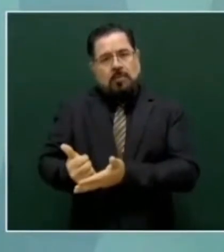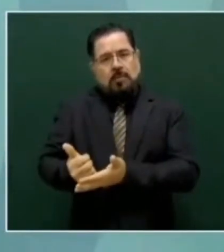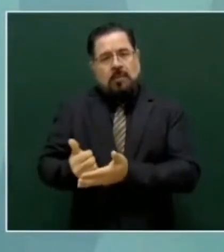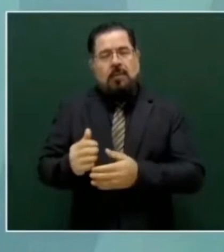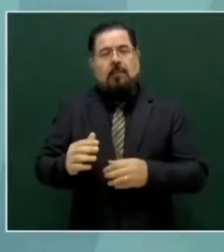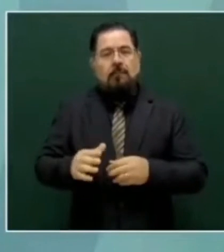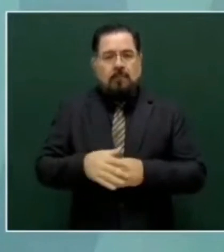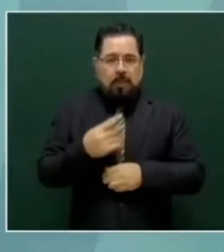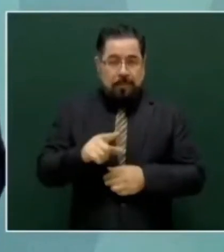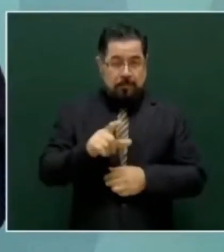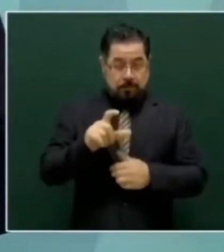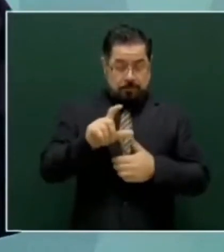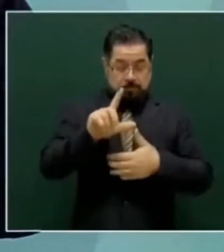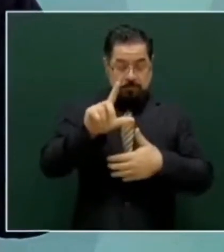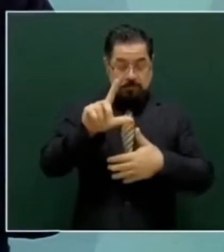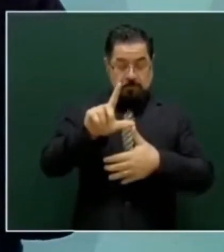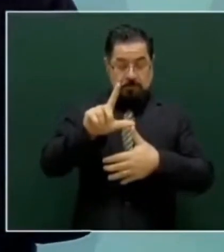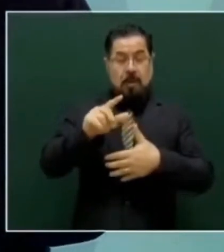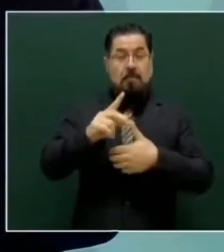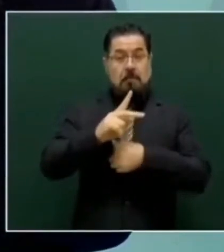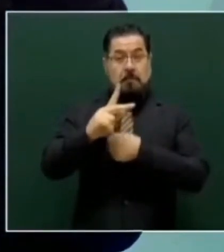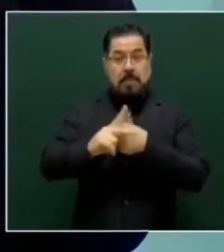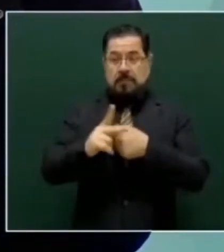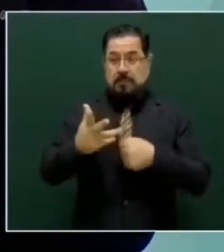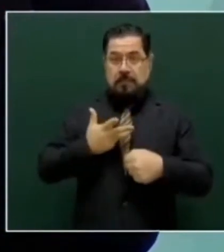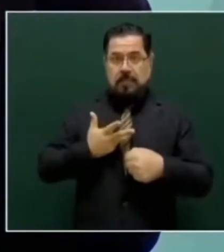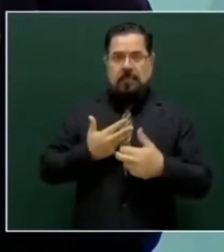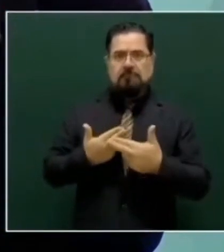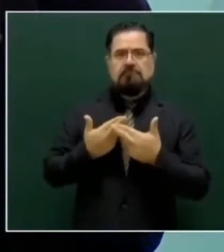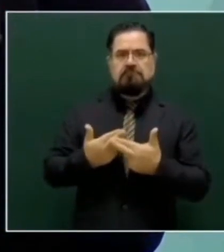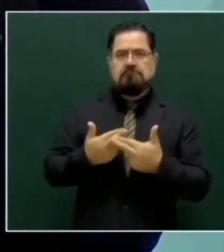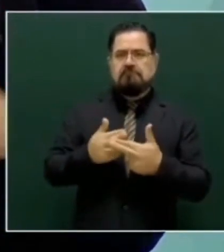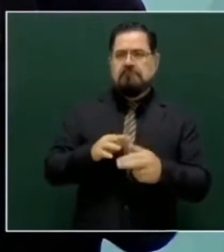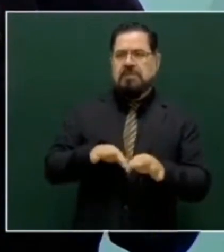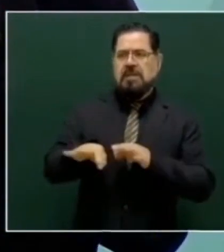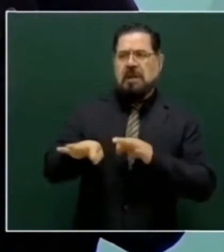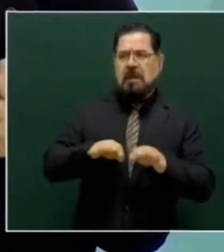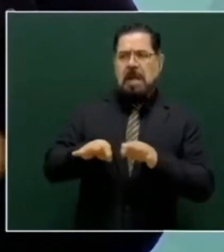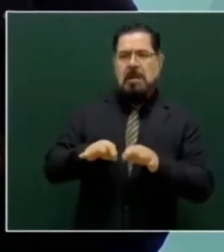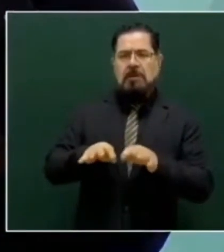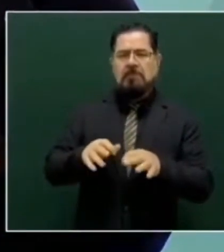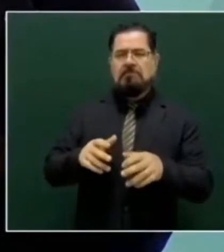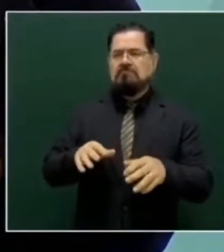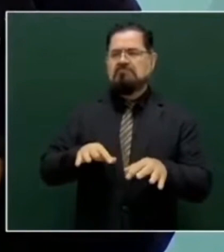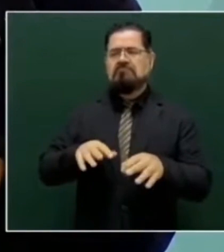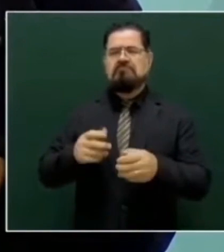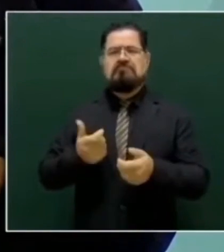si hay salarios, si hay bienestar en los pueblos, la gente se queda.